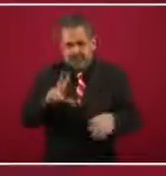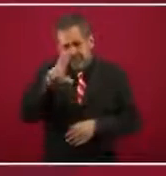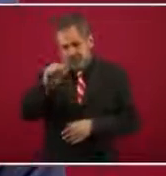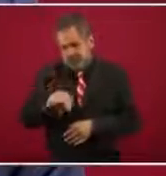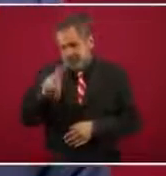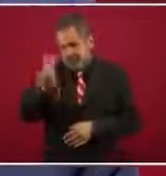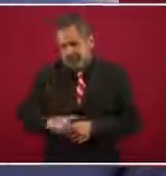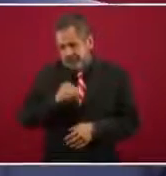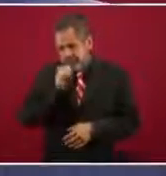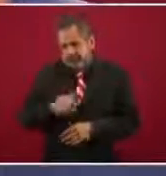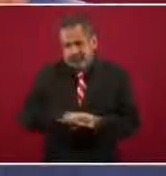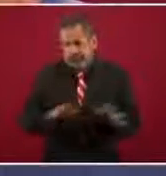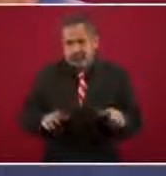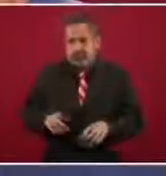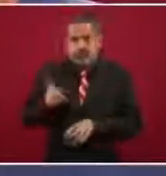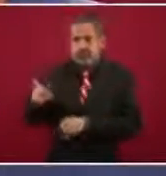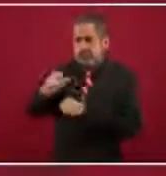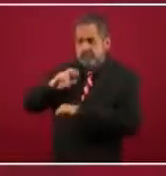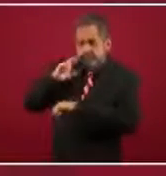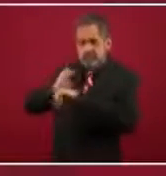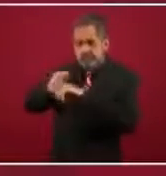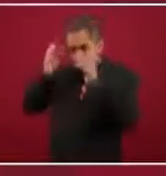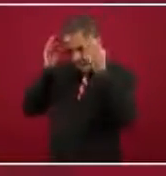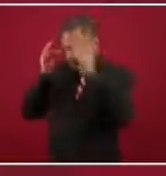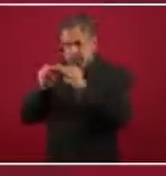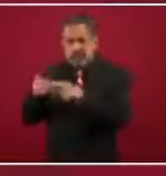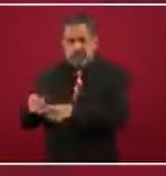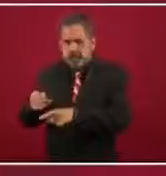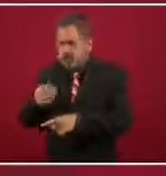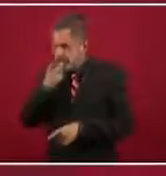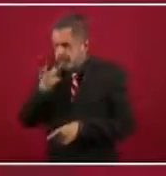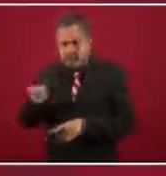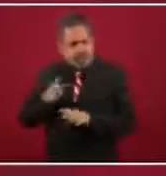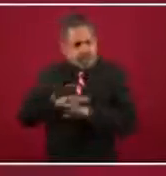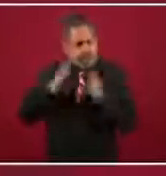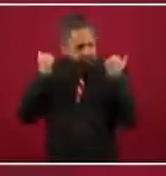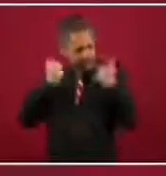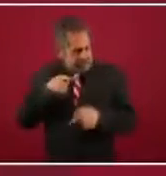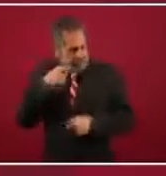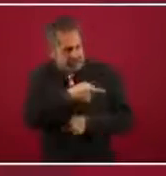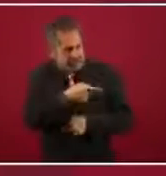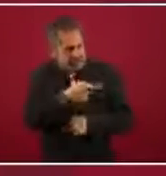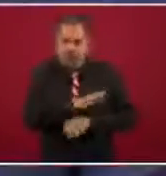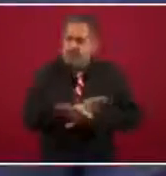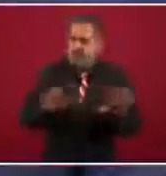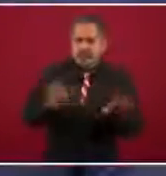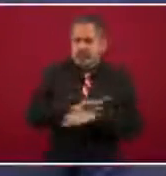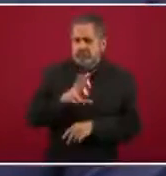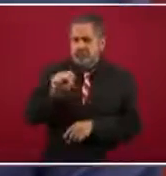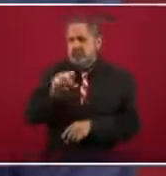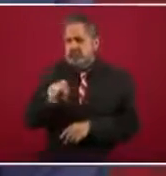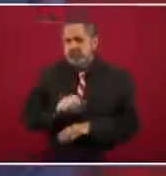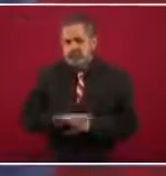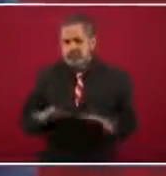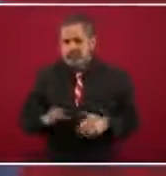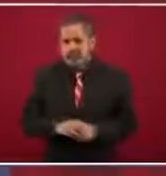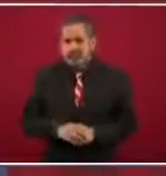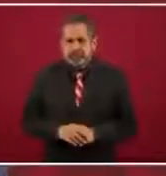cierto. El encargado de asesoría de presidencia ni sabía nada de esto.